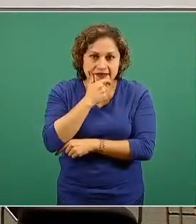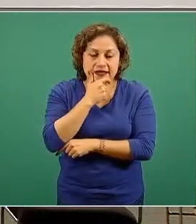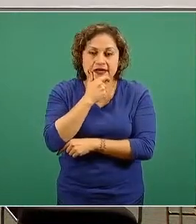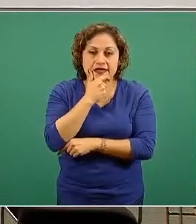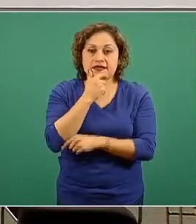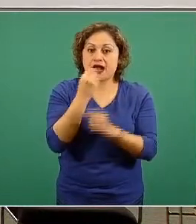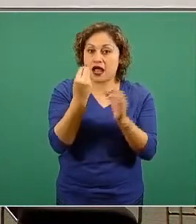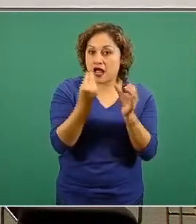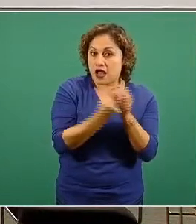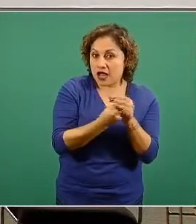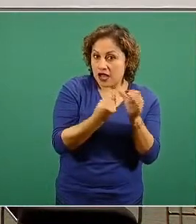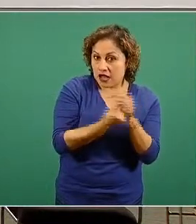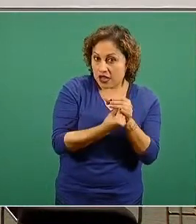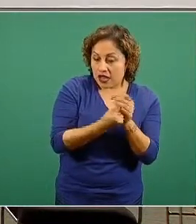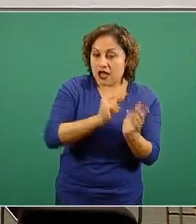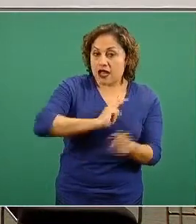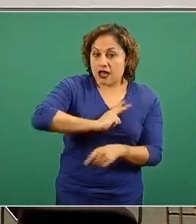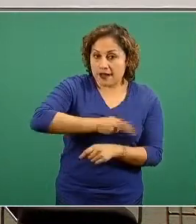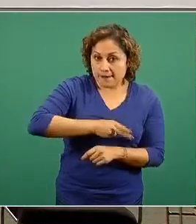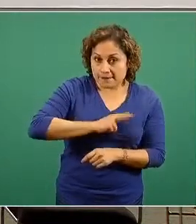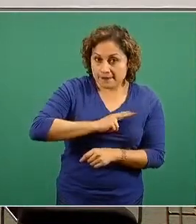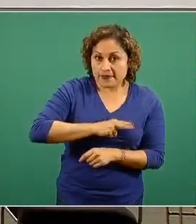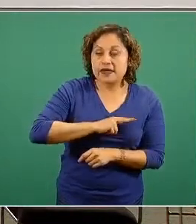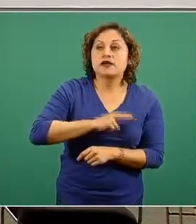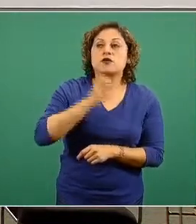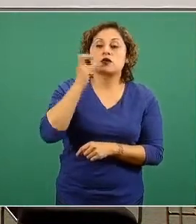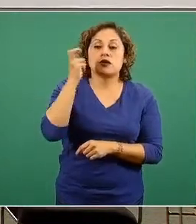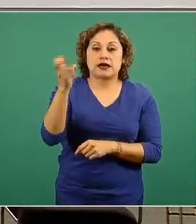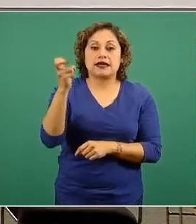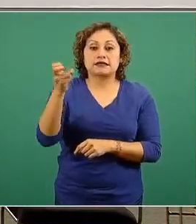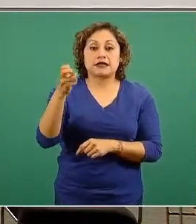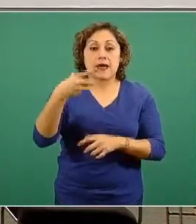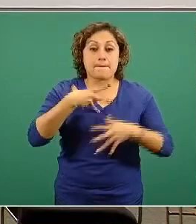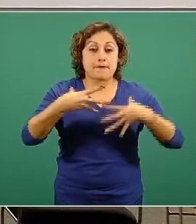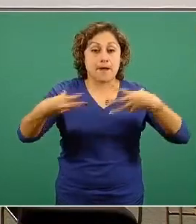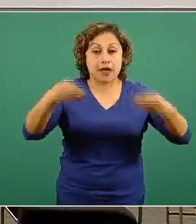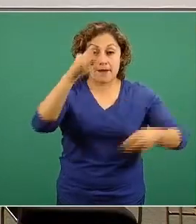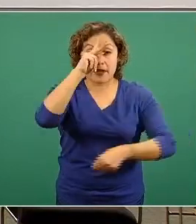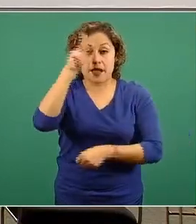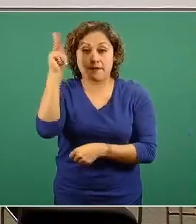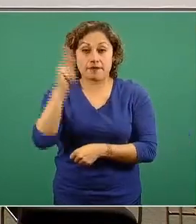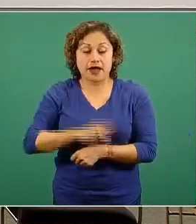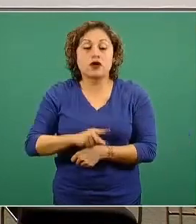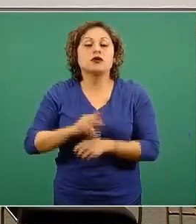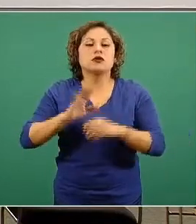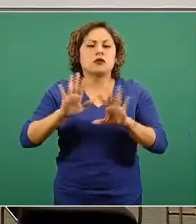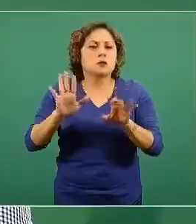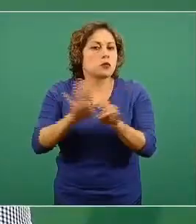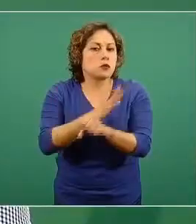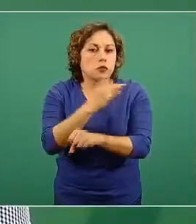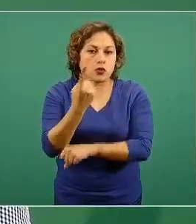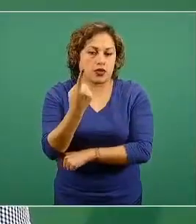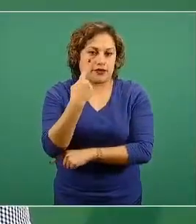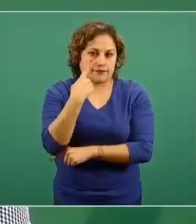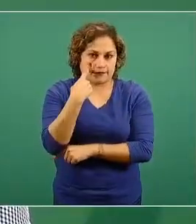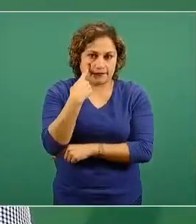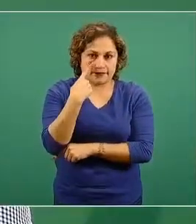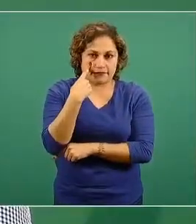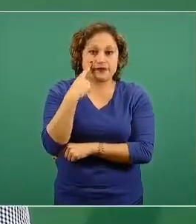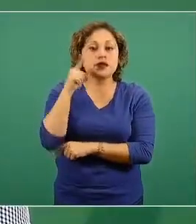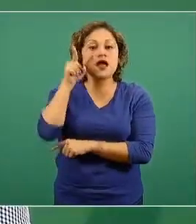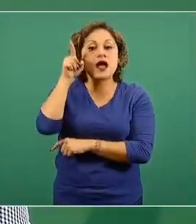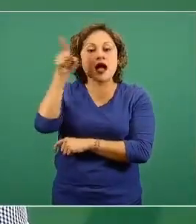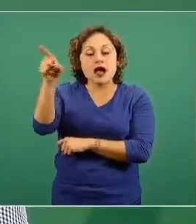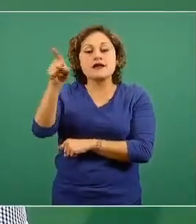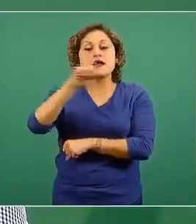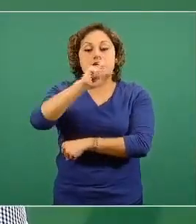del Reino Unido pudiera tener mayor contagiosidad, precisamente viene de un estudio que mismo Inglaterra,